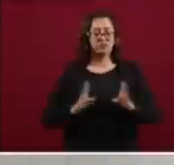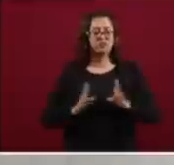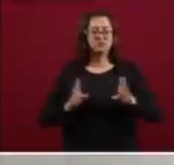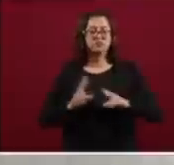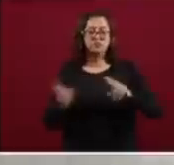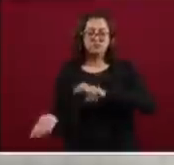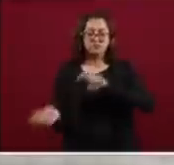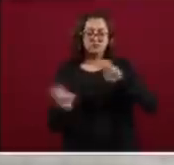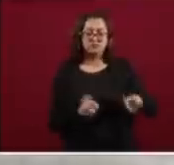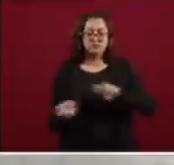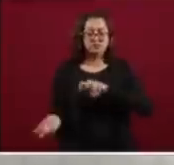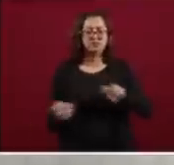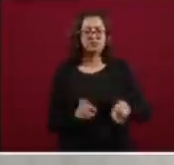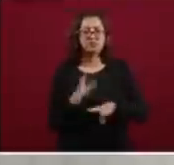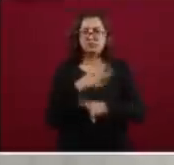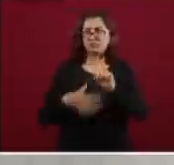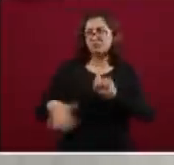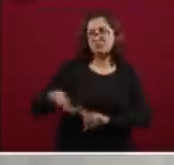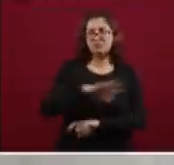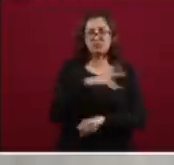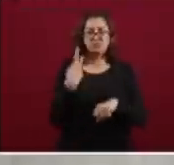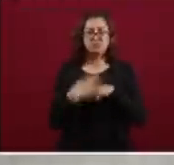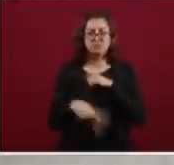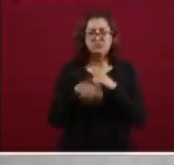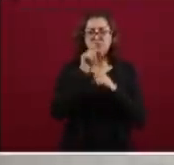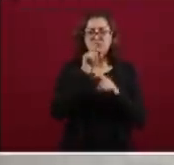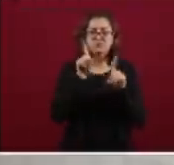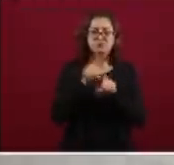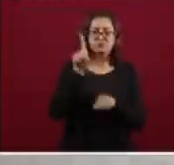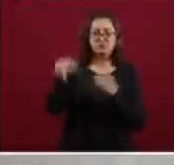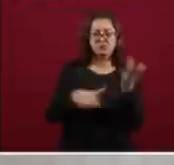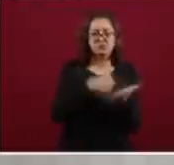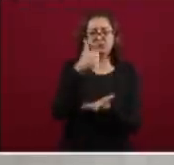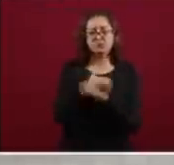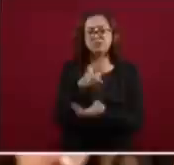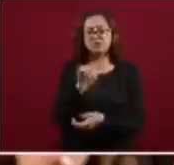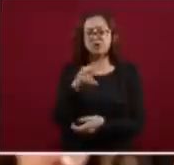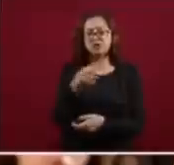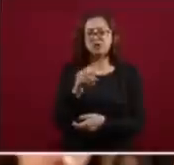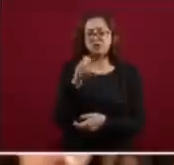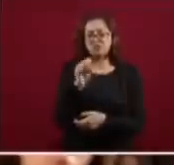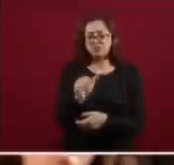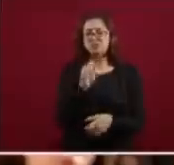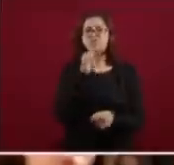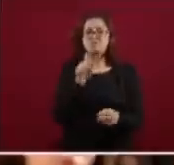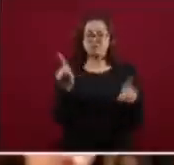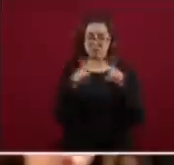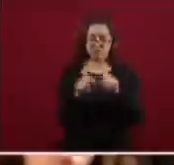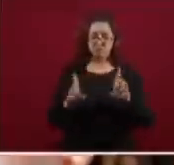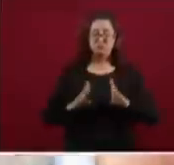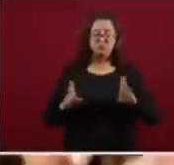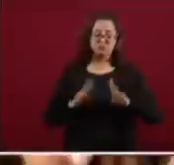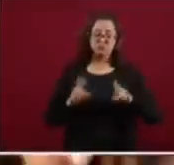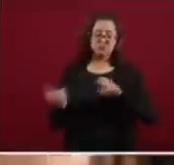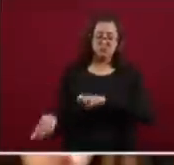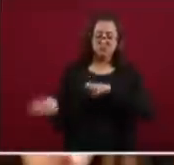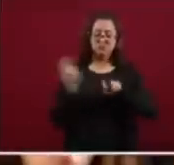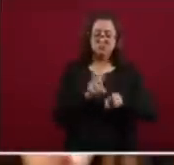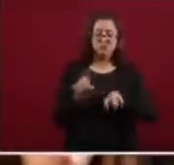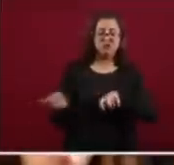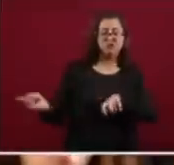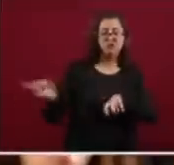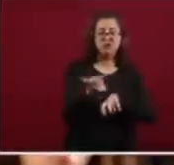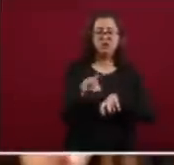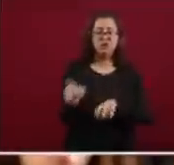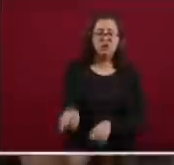riesgo que implicaba cuando fuimos a ciudad reynosa traemos un vehículo artillado del ejército protegiéndonos adelante y